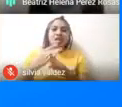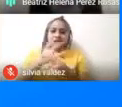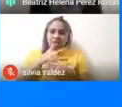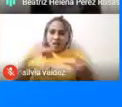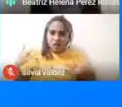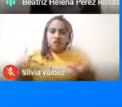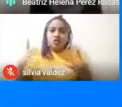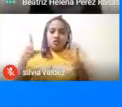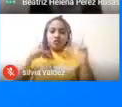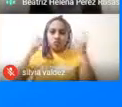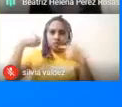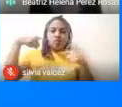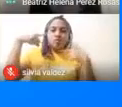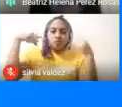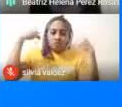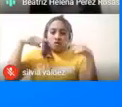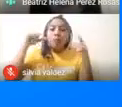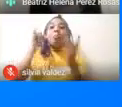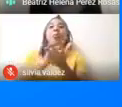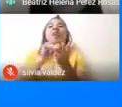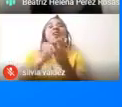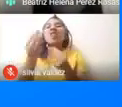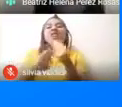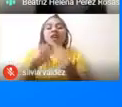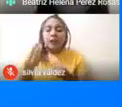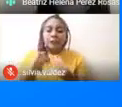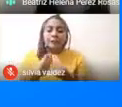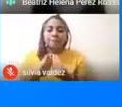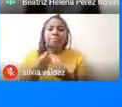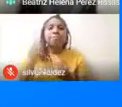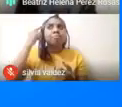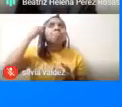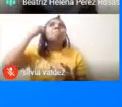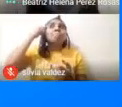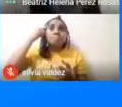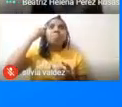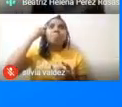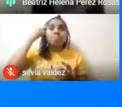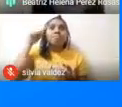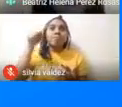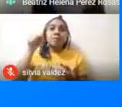y eso hace que estemos pensándonos la